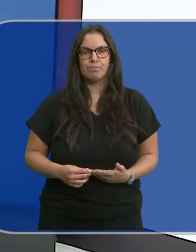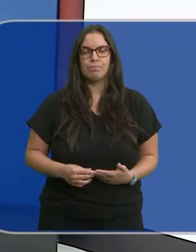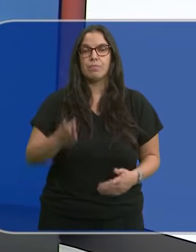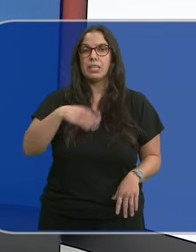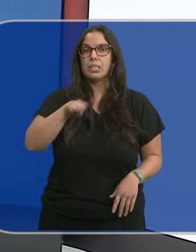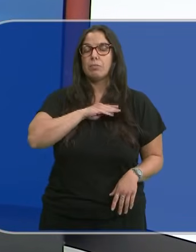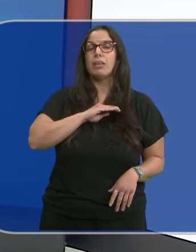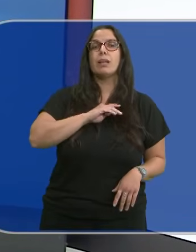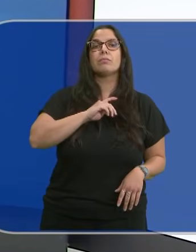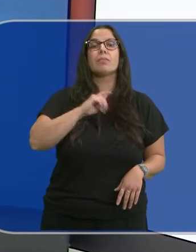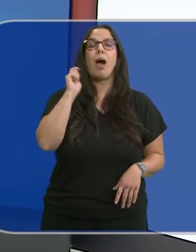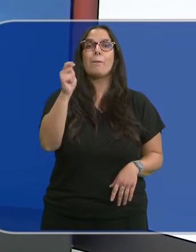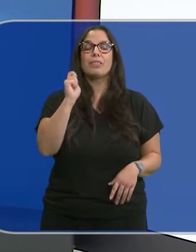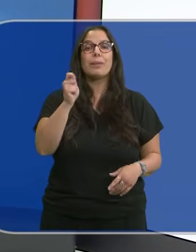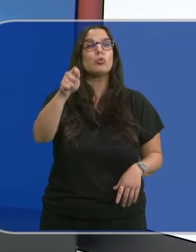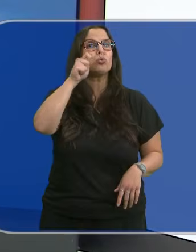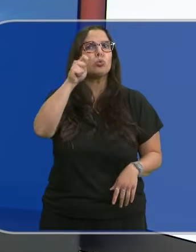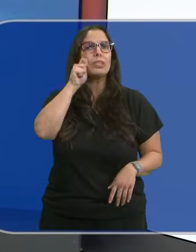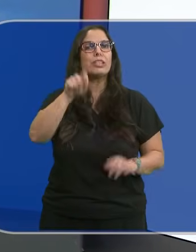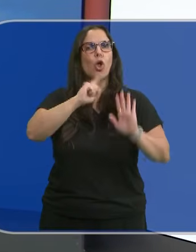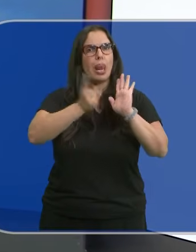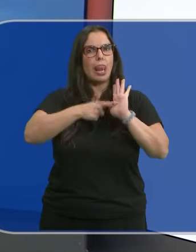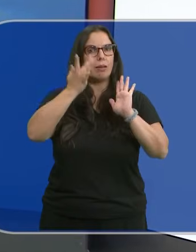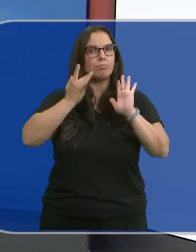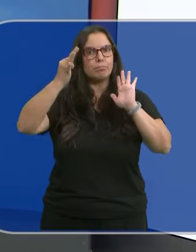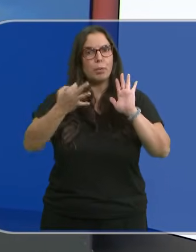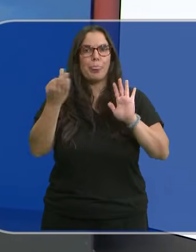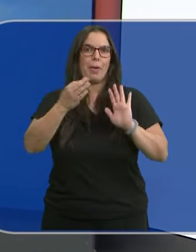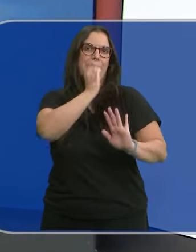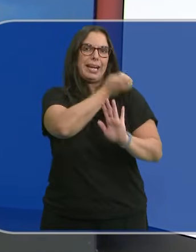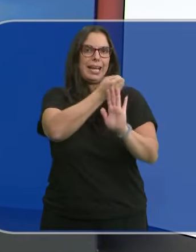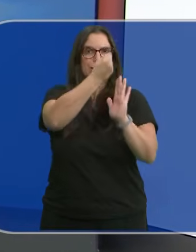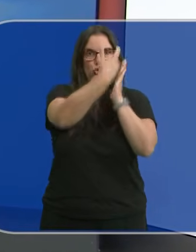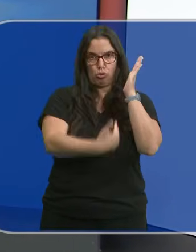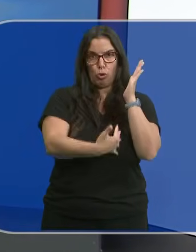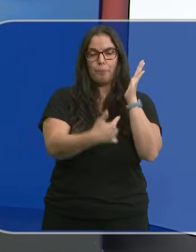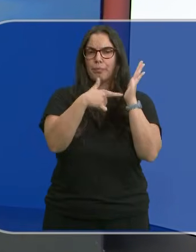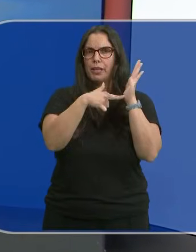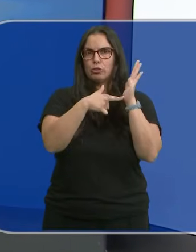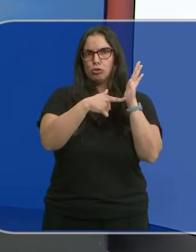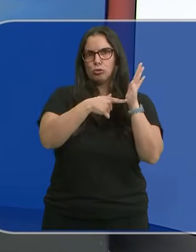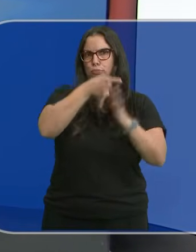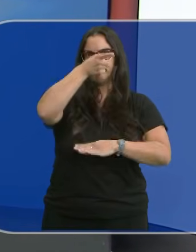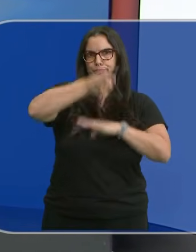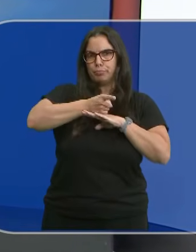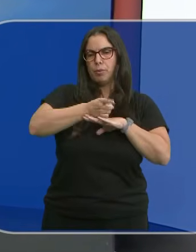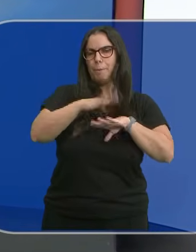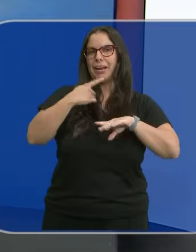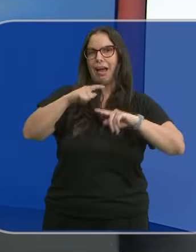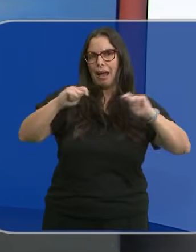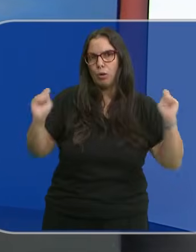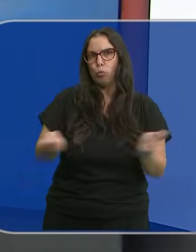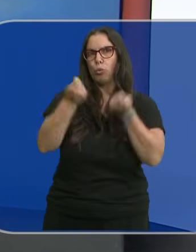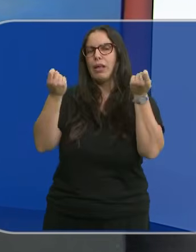En España, los apartamentos turísticos considerados legales tienen que estar inscritos en un registro. Es una condición para anunciarse, por ejemplo, en